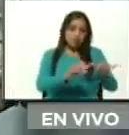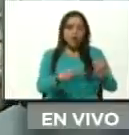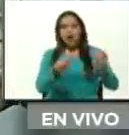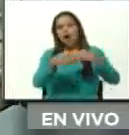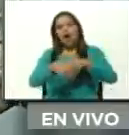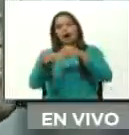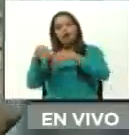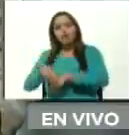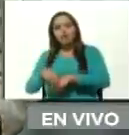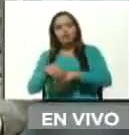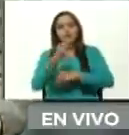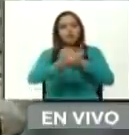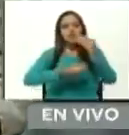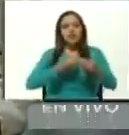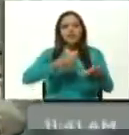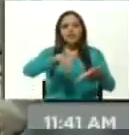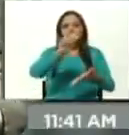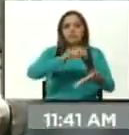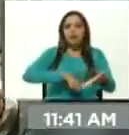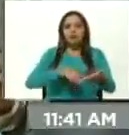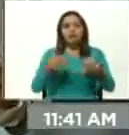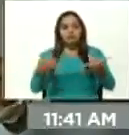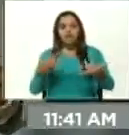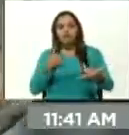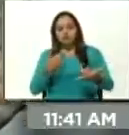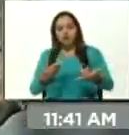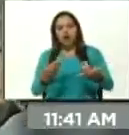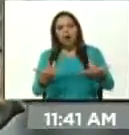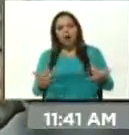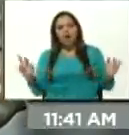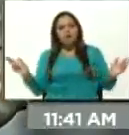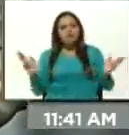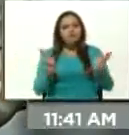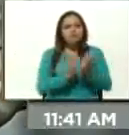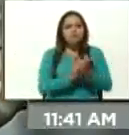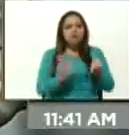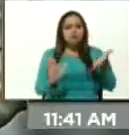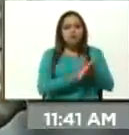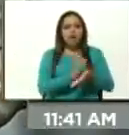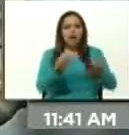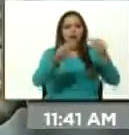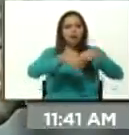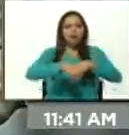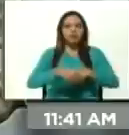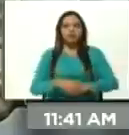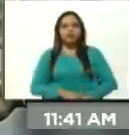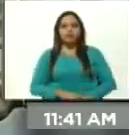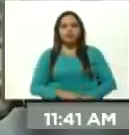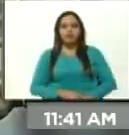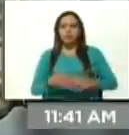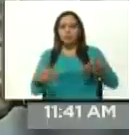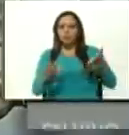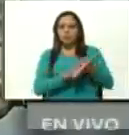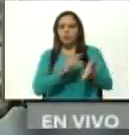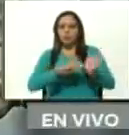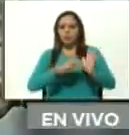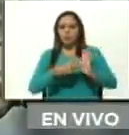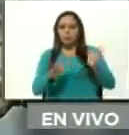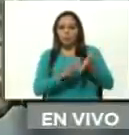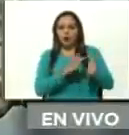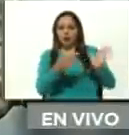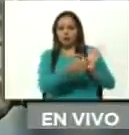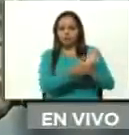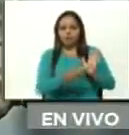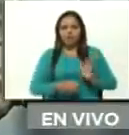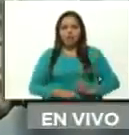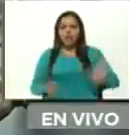entendimiento firmado, yo voy a resumirlo en la parte de los acuerdos, serían los siguientes. En